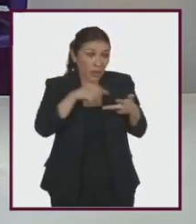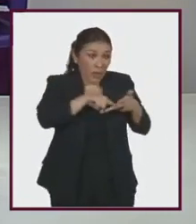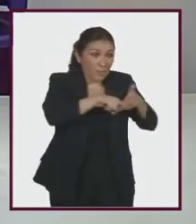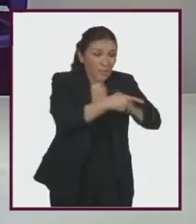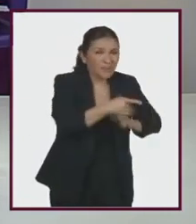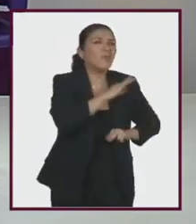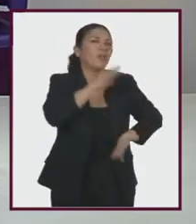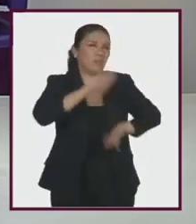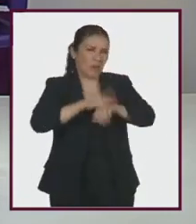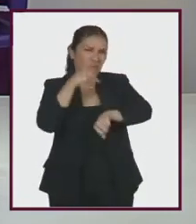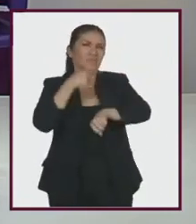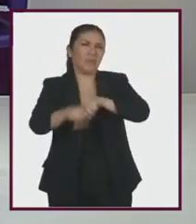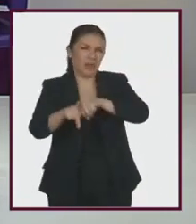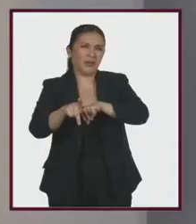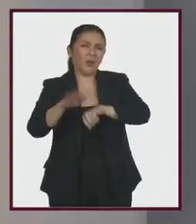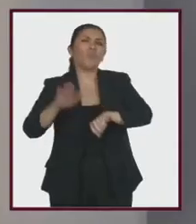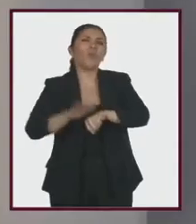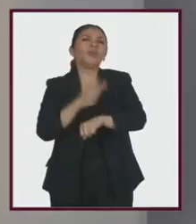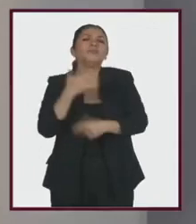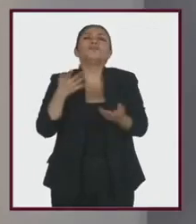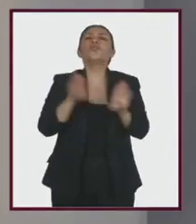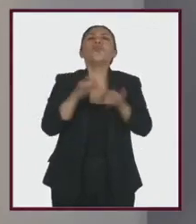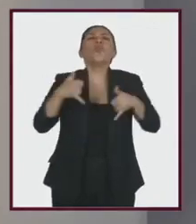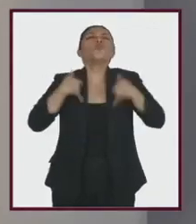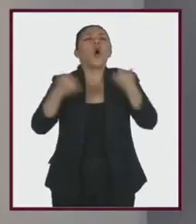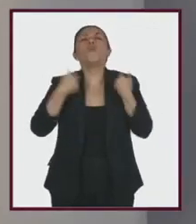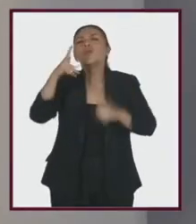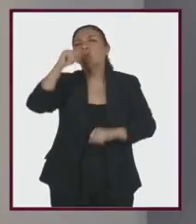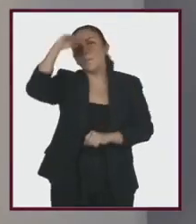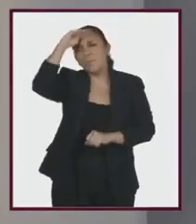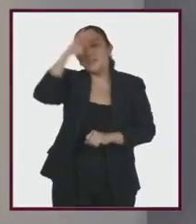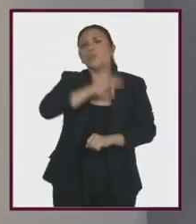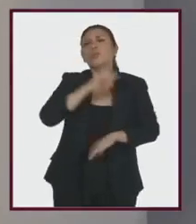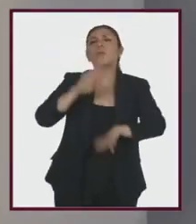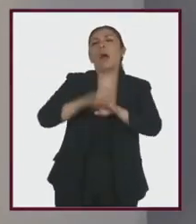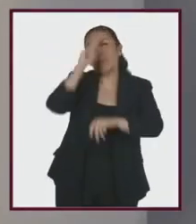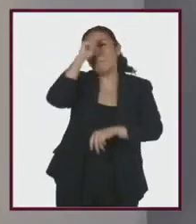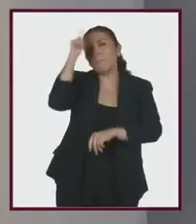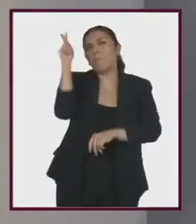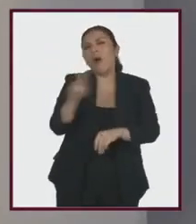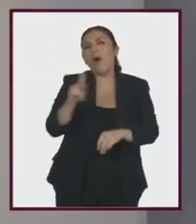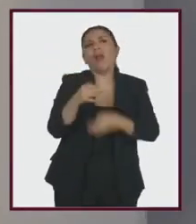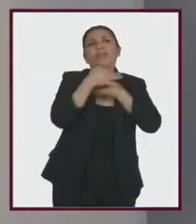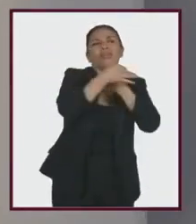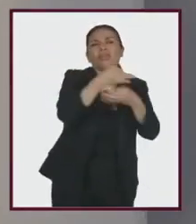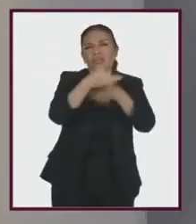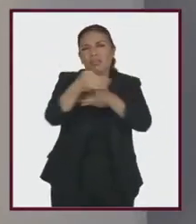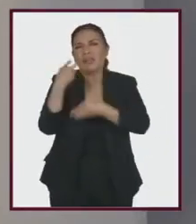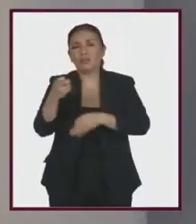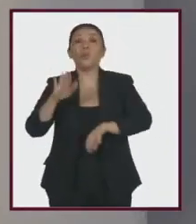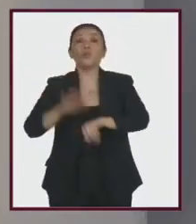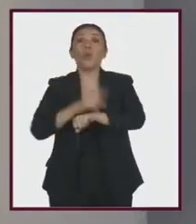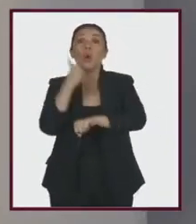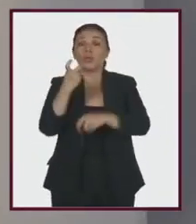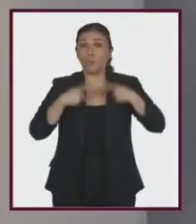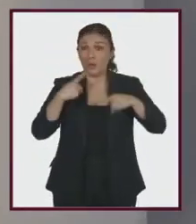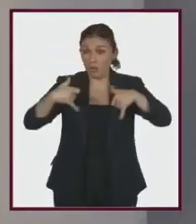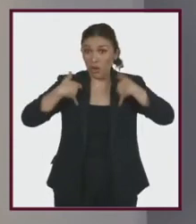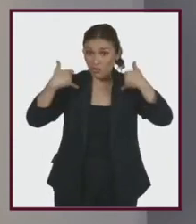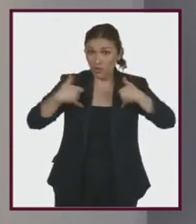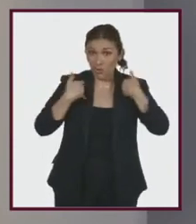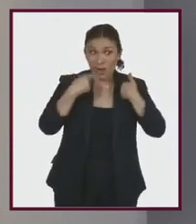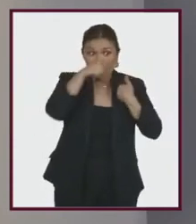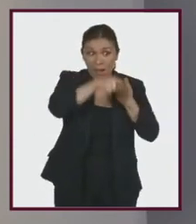riesgos, somos más vulnerables, sí, entonces a menor edad pues mayor riesgo de consumo. Es por eso que en adolescentes pues no se habla de ningún